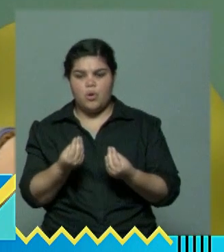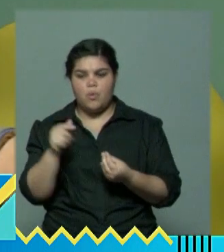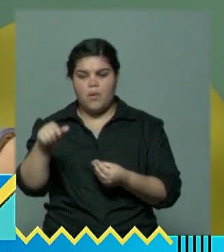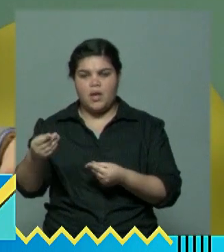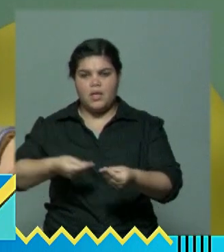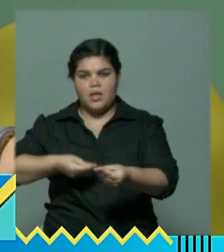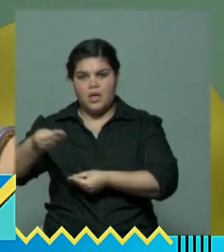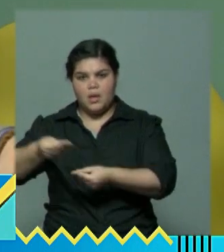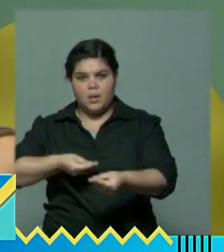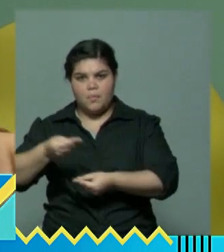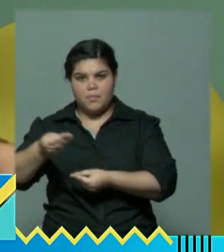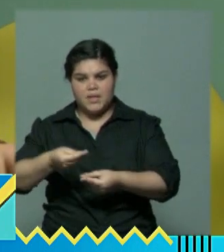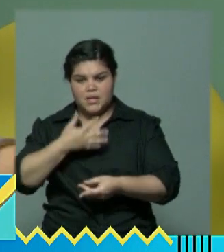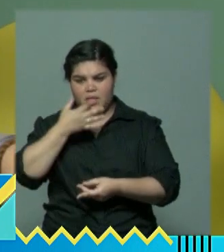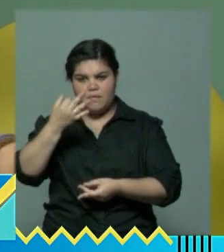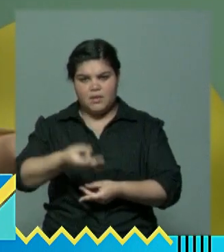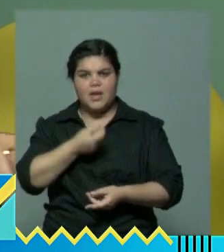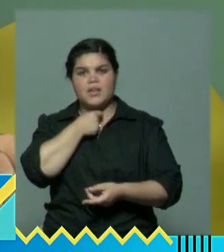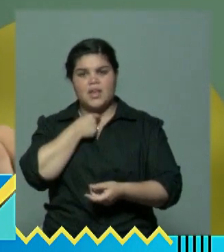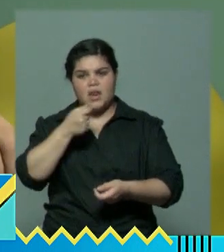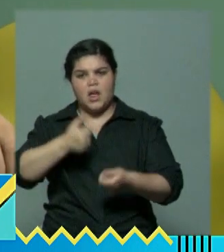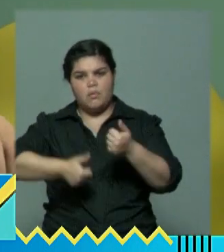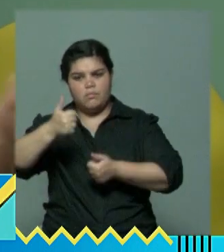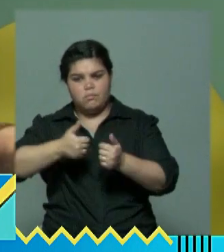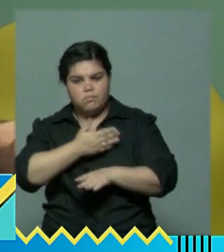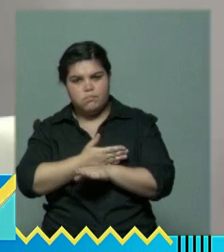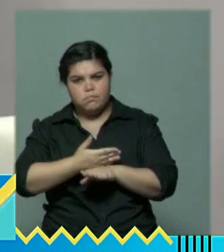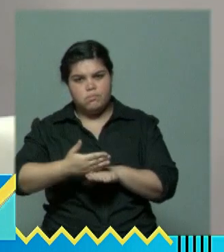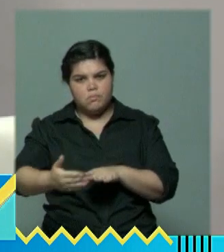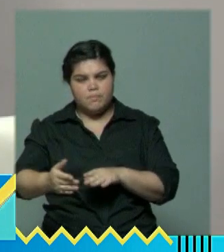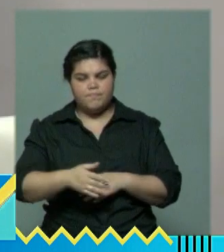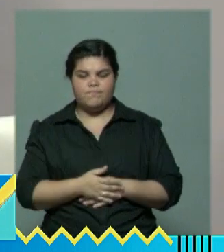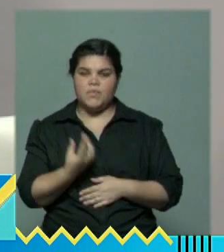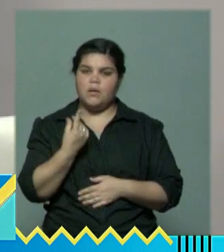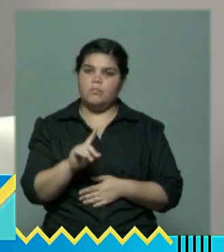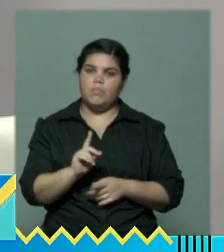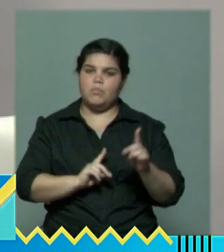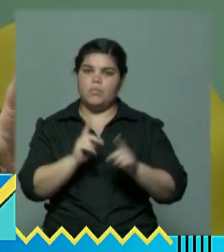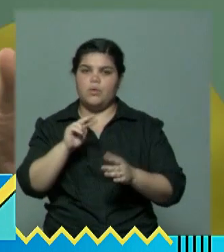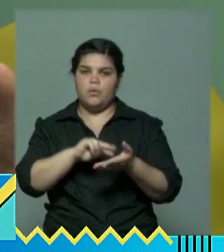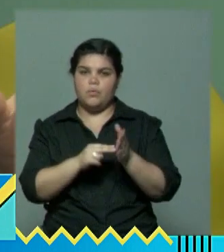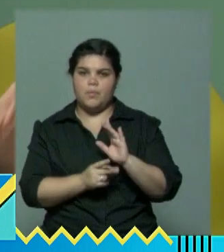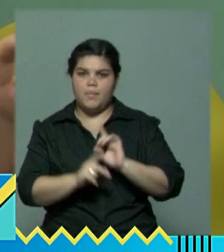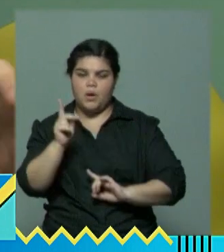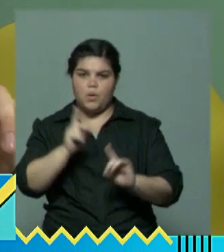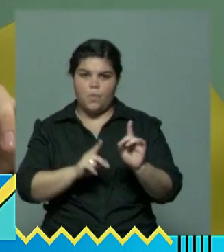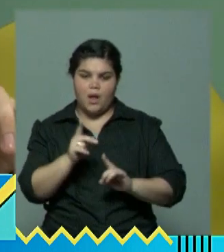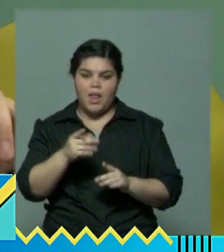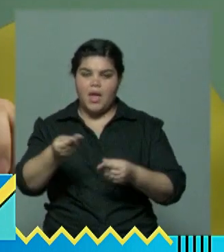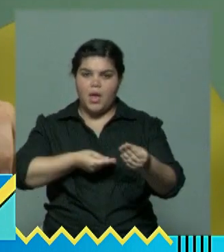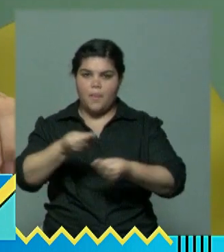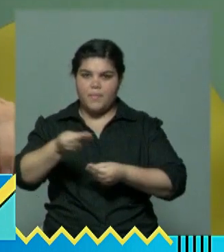de realmente sostenerse en el mercado. ¿Qué pasa acá? Hay muchas empresas fantasmas. Desde hace unos 10 años para acá